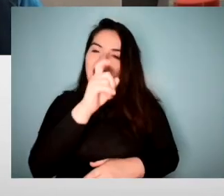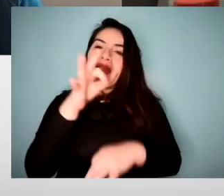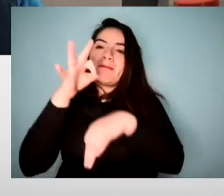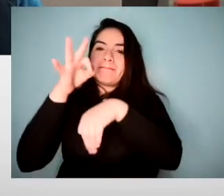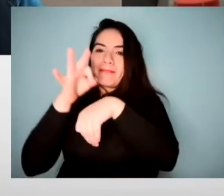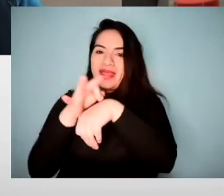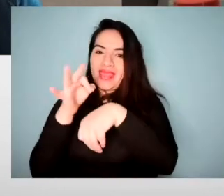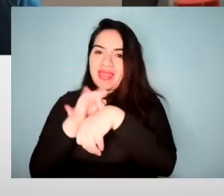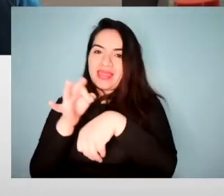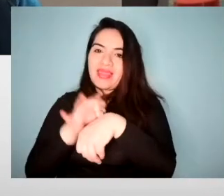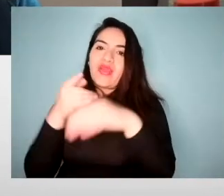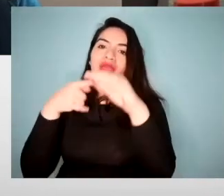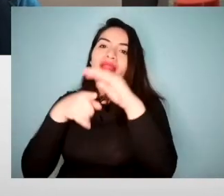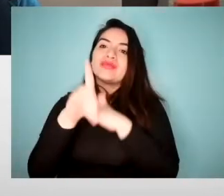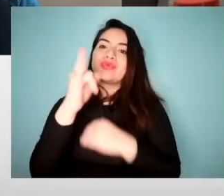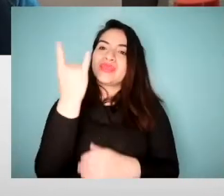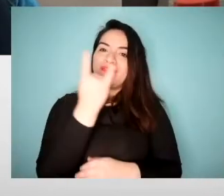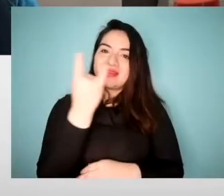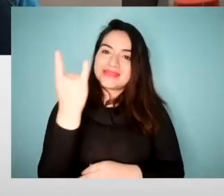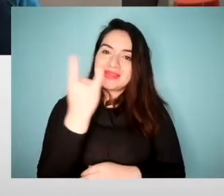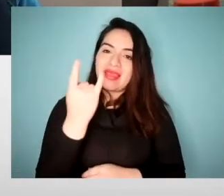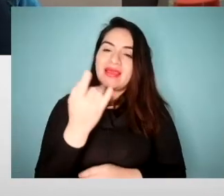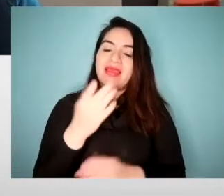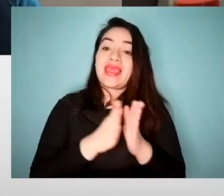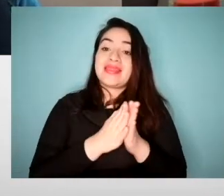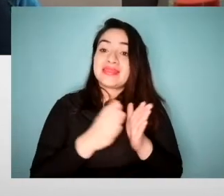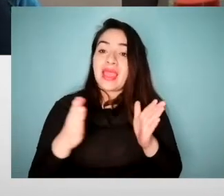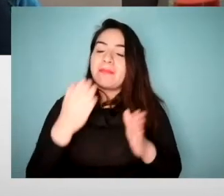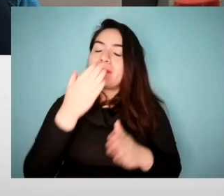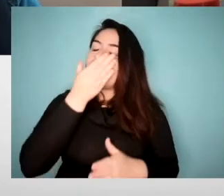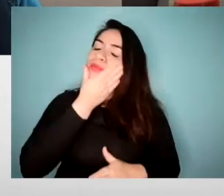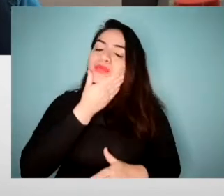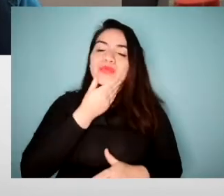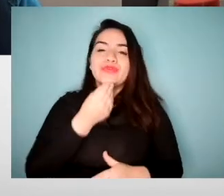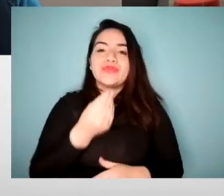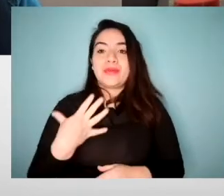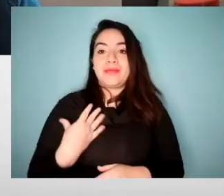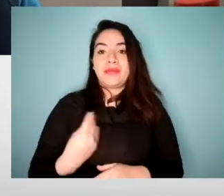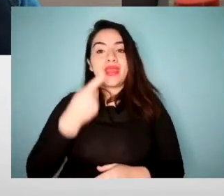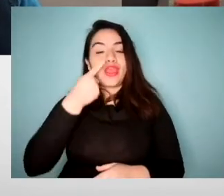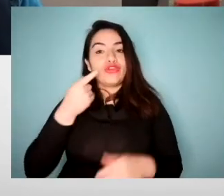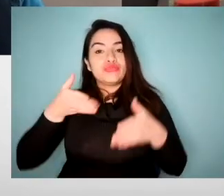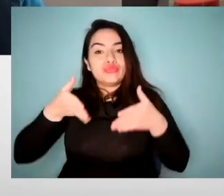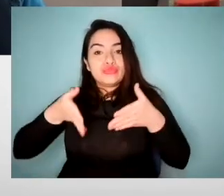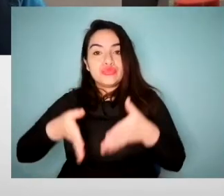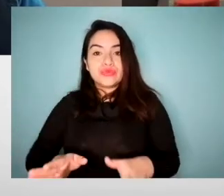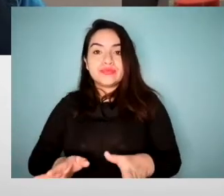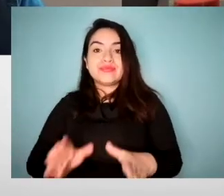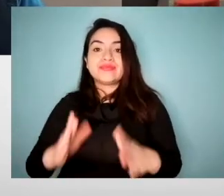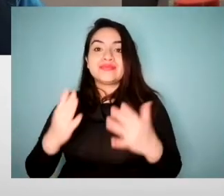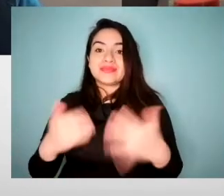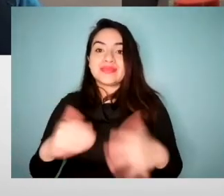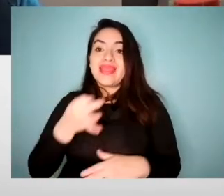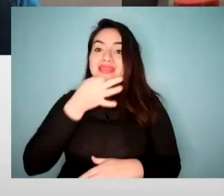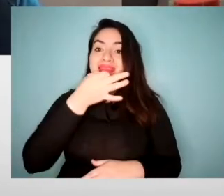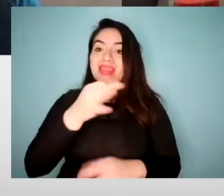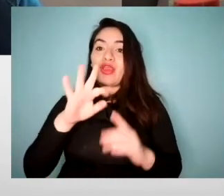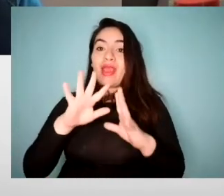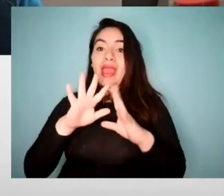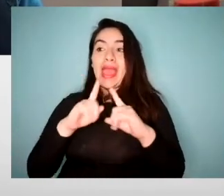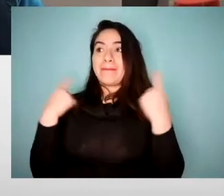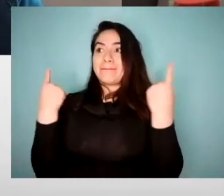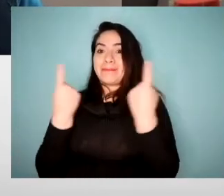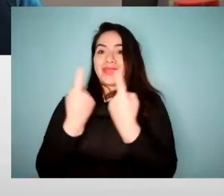de la universidad. Fue una etapa muy bonita. Mi hijo nació, como ya te digo, en un ambiente